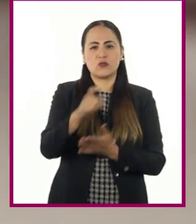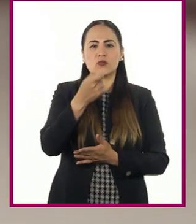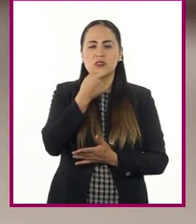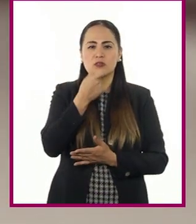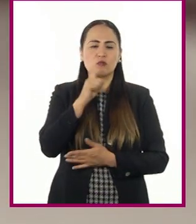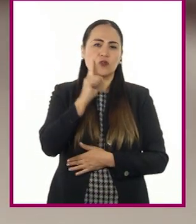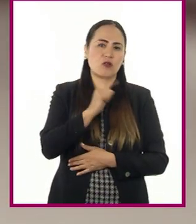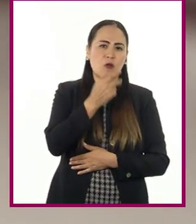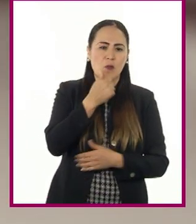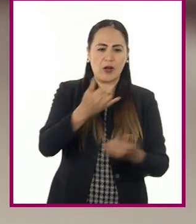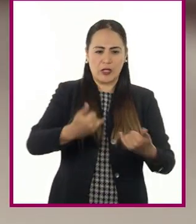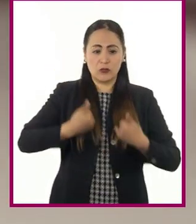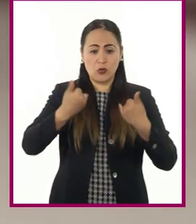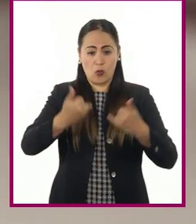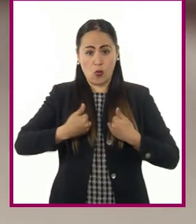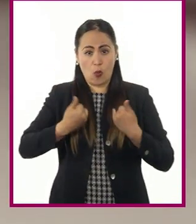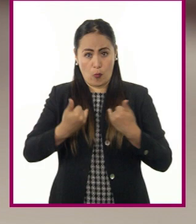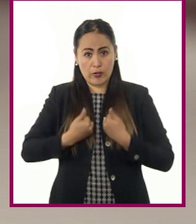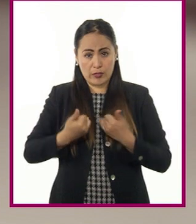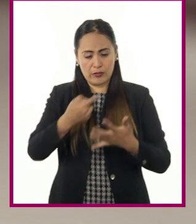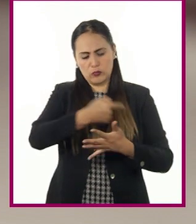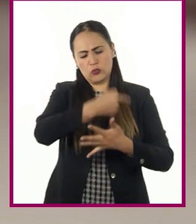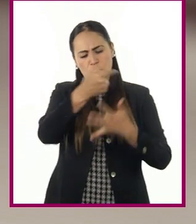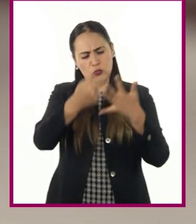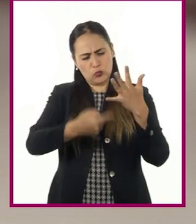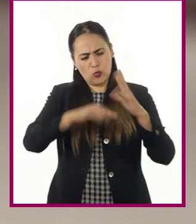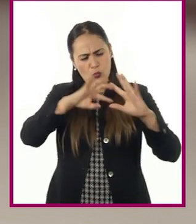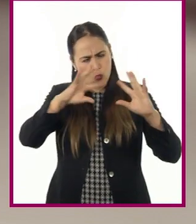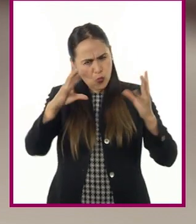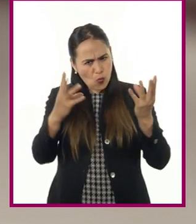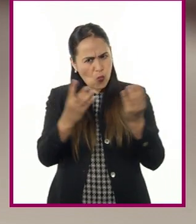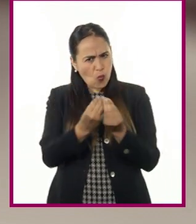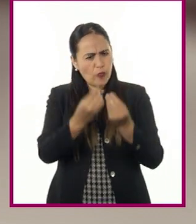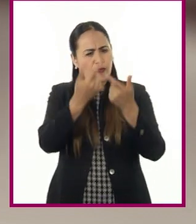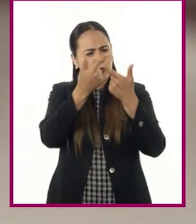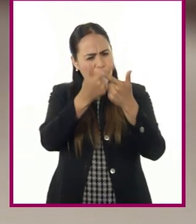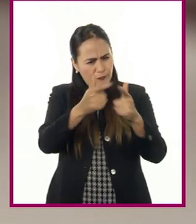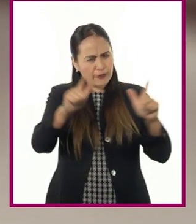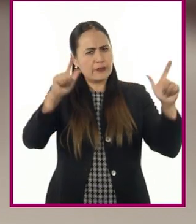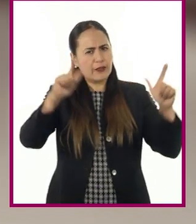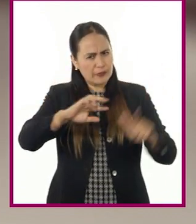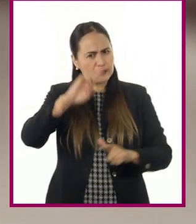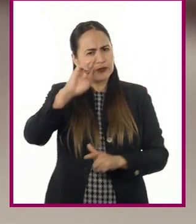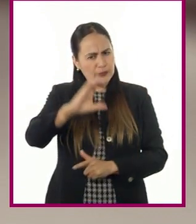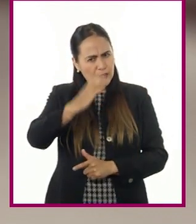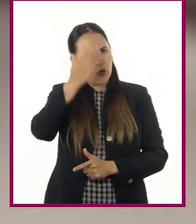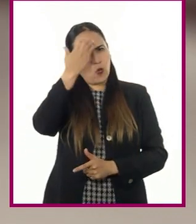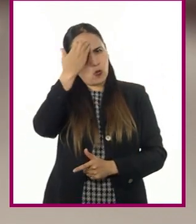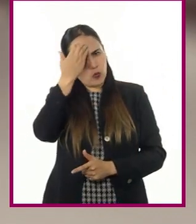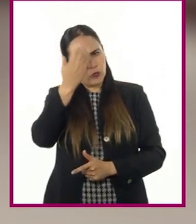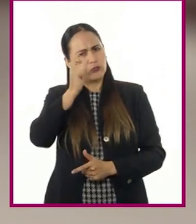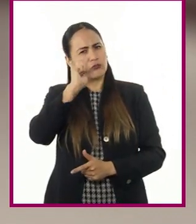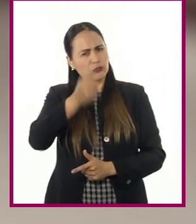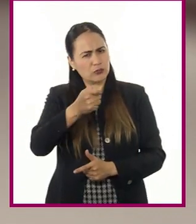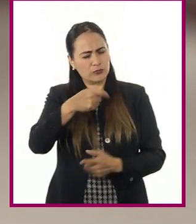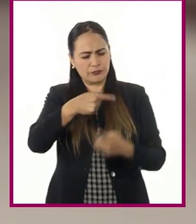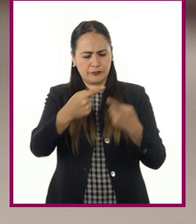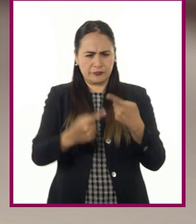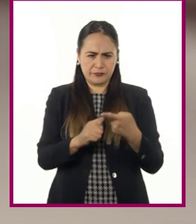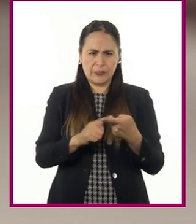Adolescentes se reconoce el conjunto de libertades como la libertad